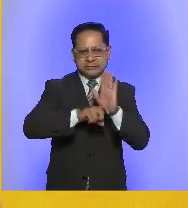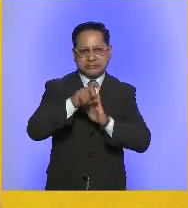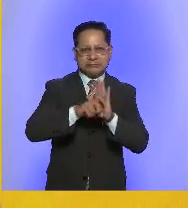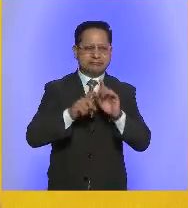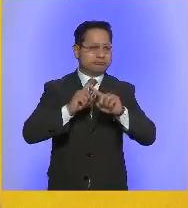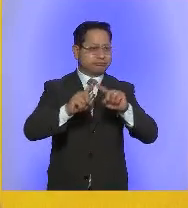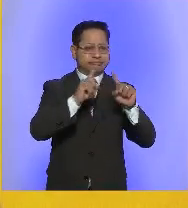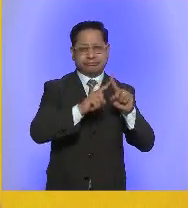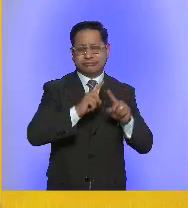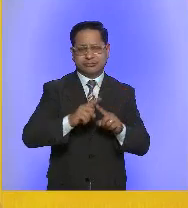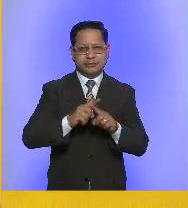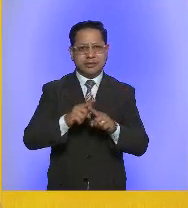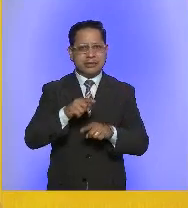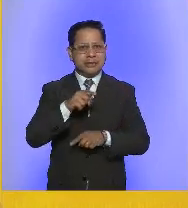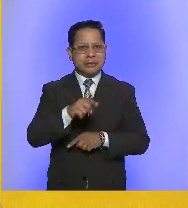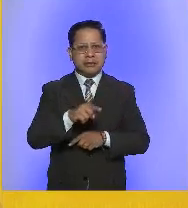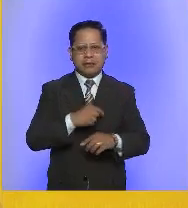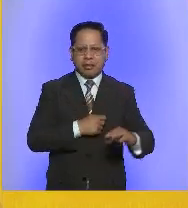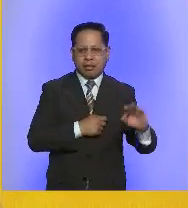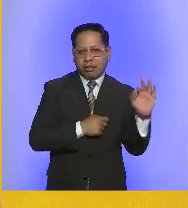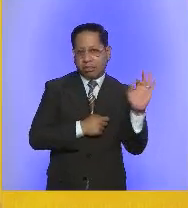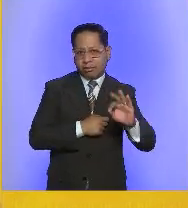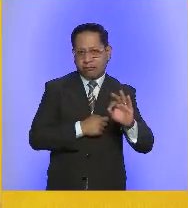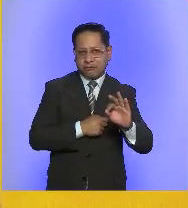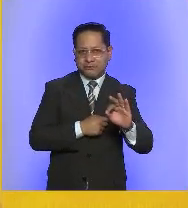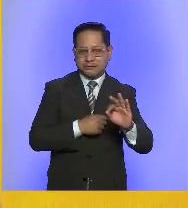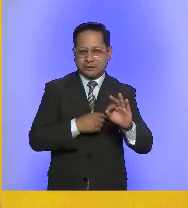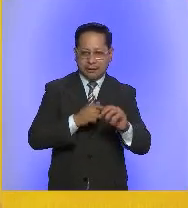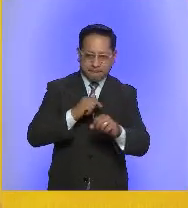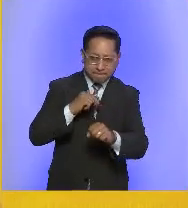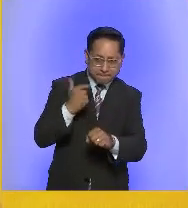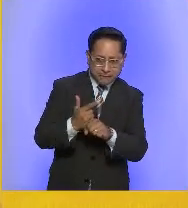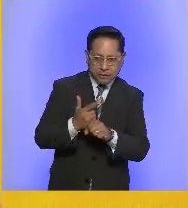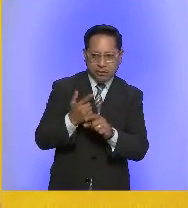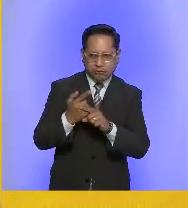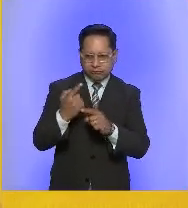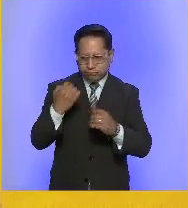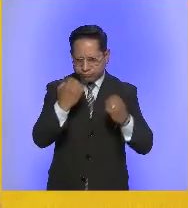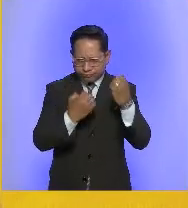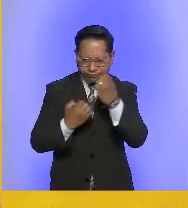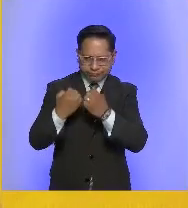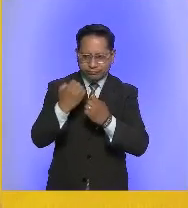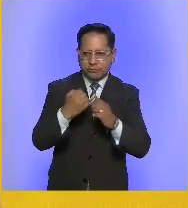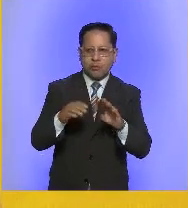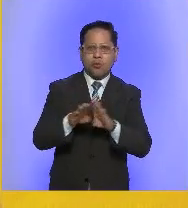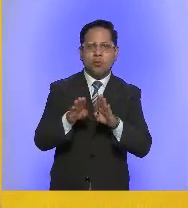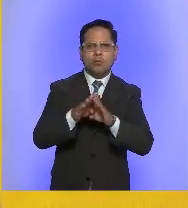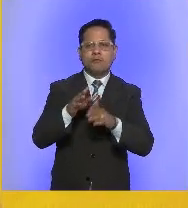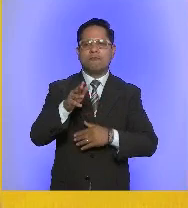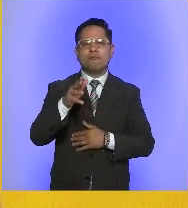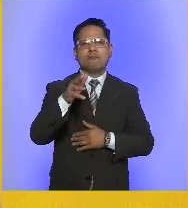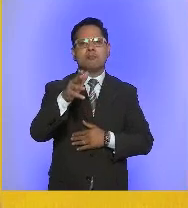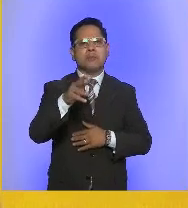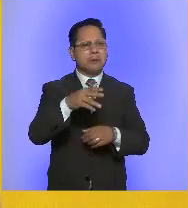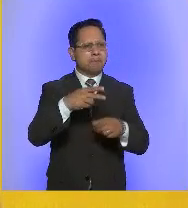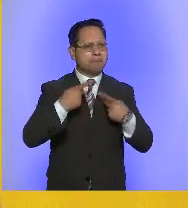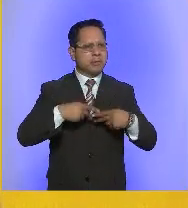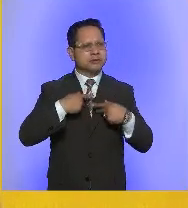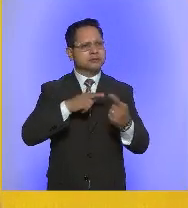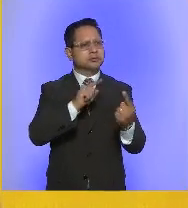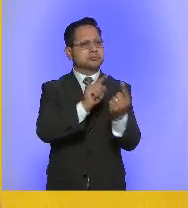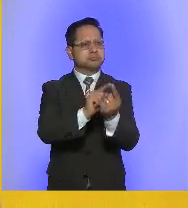ser medidas y poder detectar mediante análisis sus impactos o alcances. No es el caso de las plataformas como